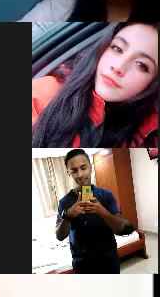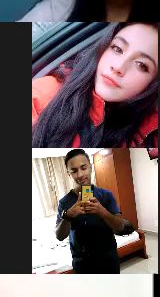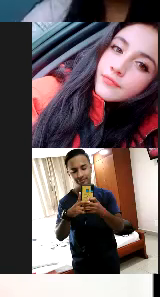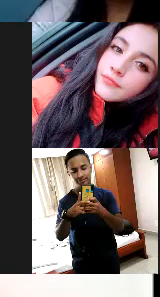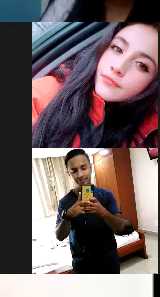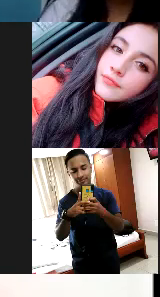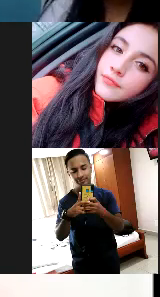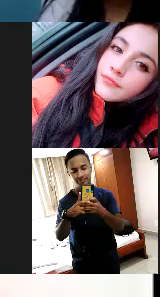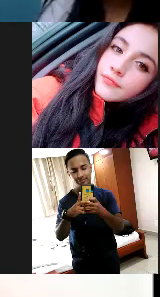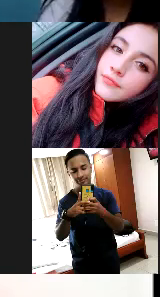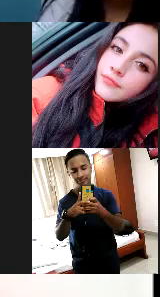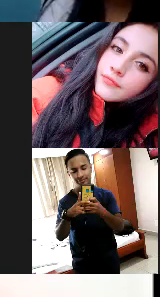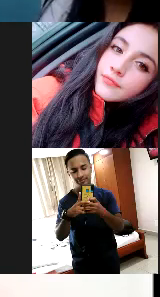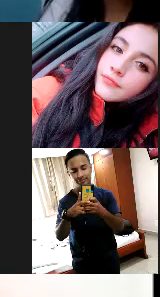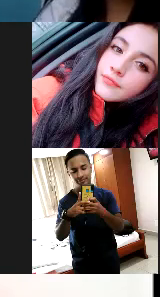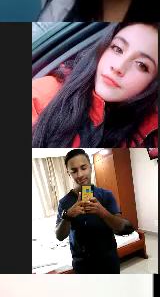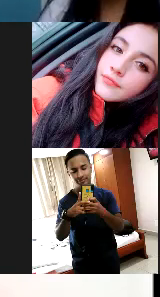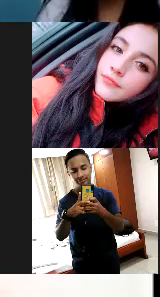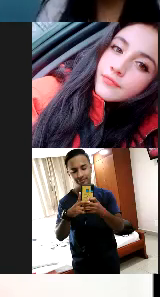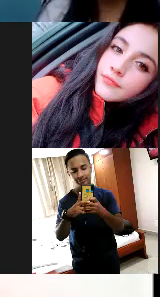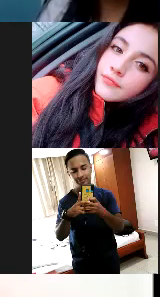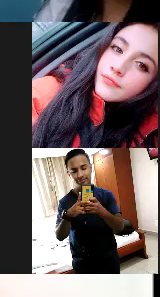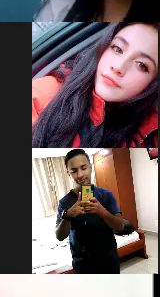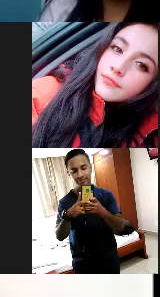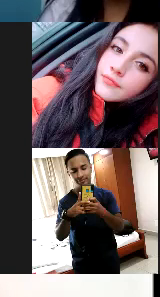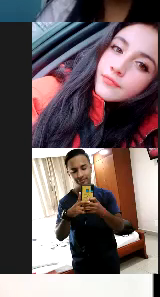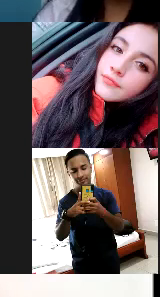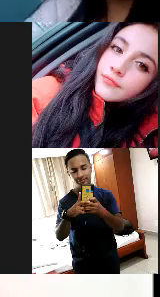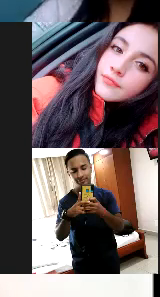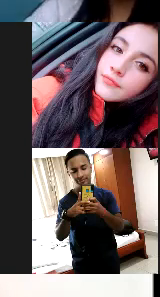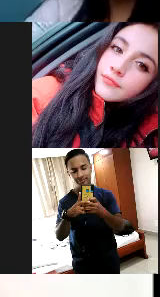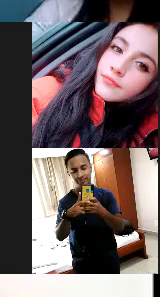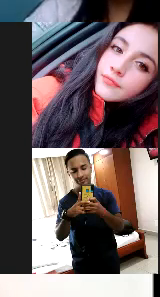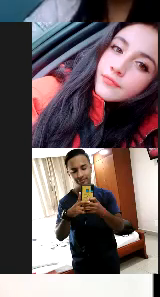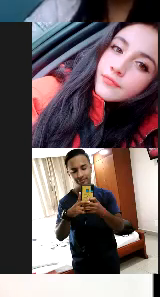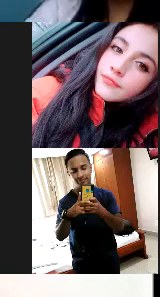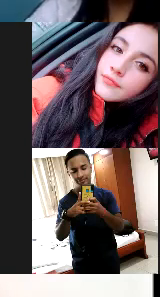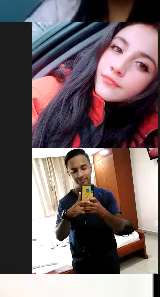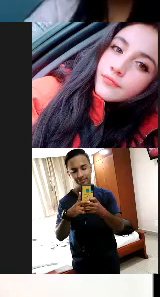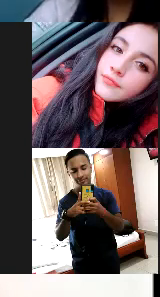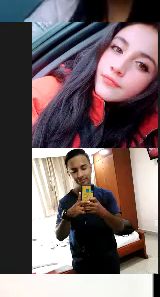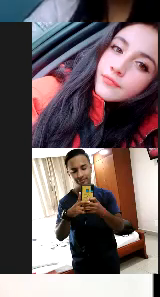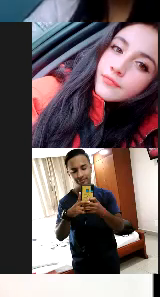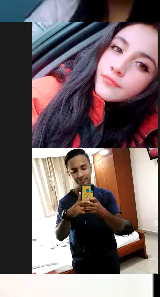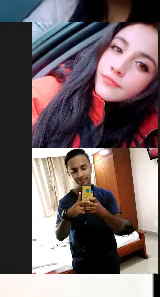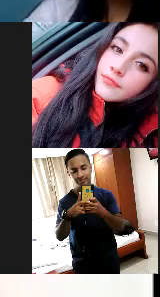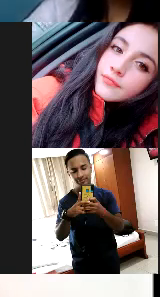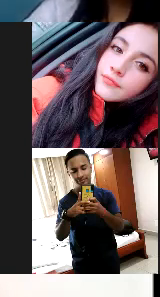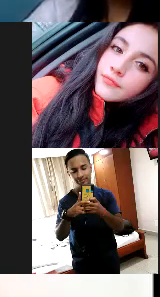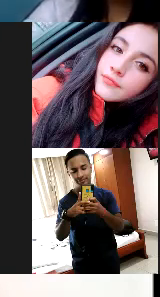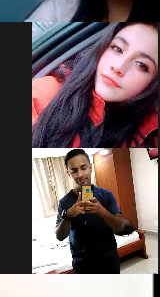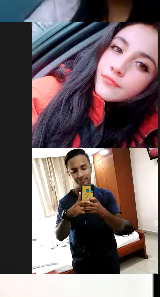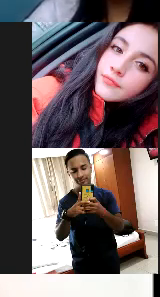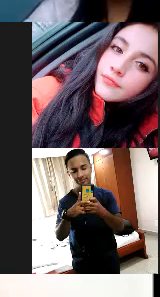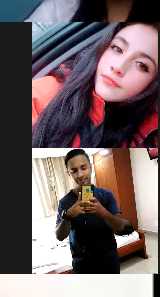Las nefronas que están funcionando bien, de tanto esfuerzo físico, tanto trabajo, también se van a dañar, lo que conlleva